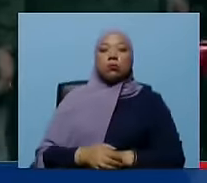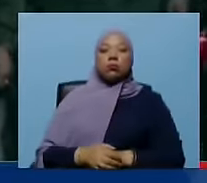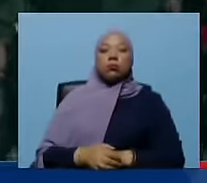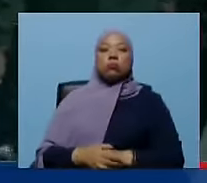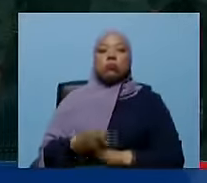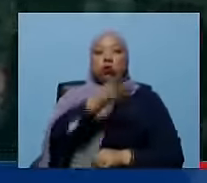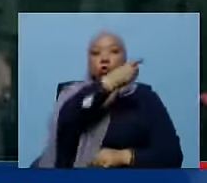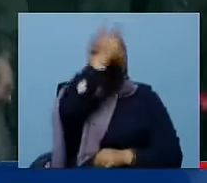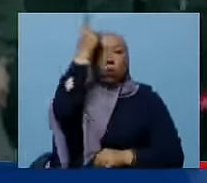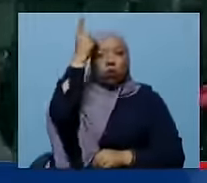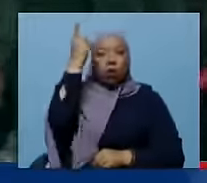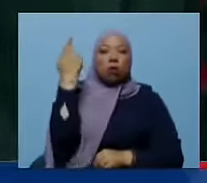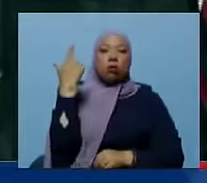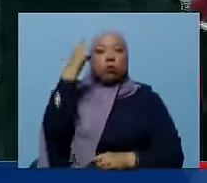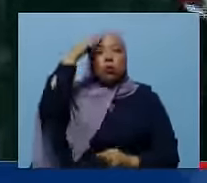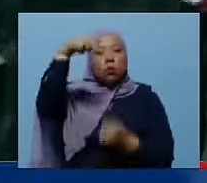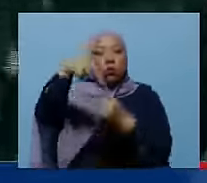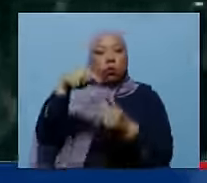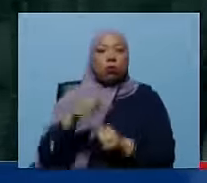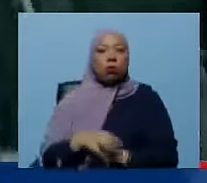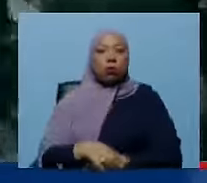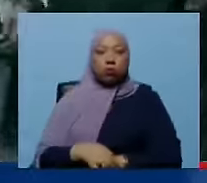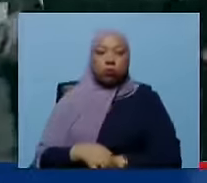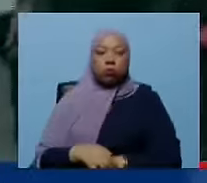Diosdado Cabello, caminemos, avancemos.